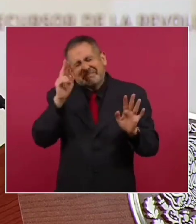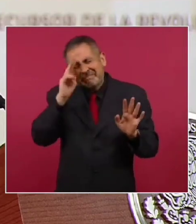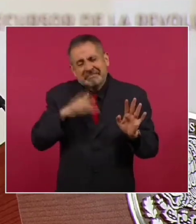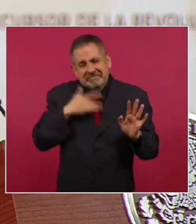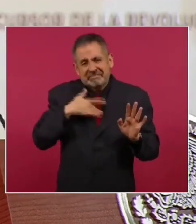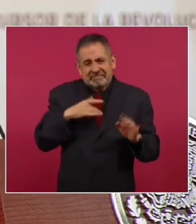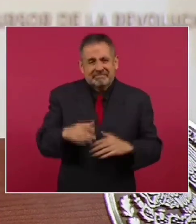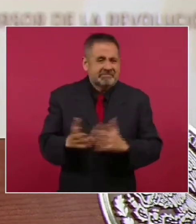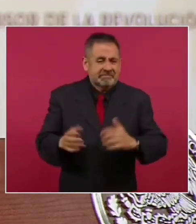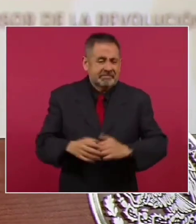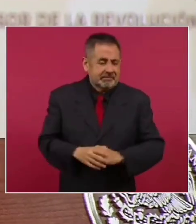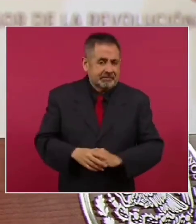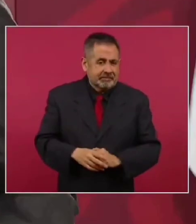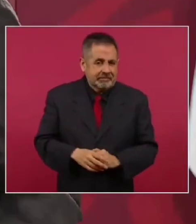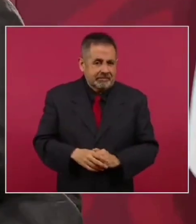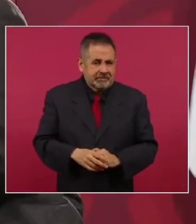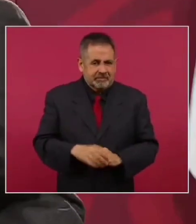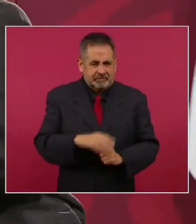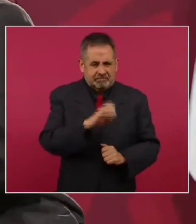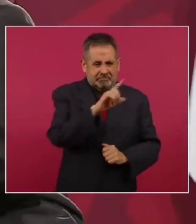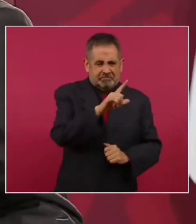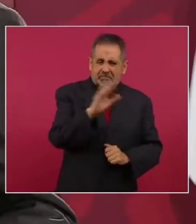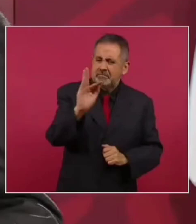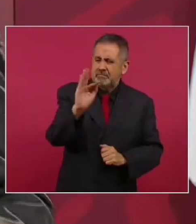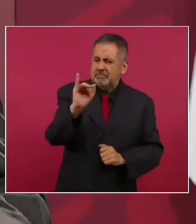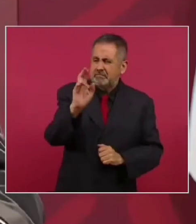¿El fin? El fin